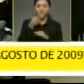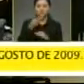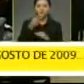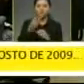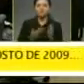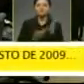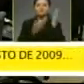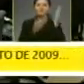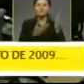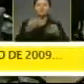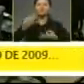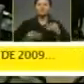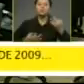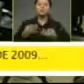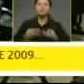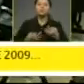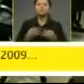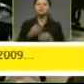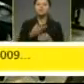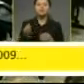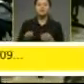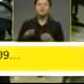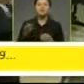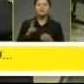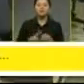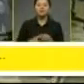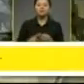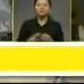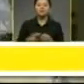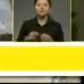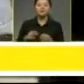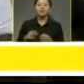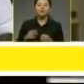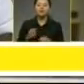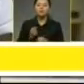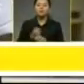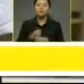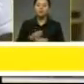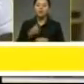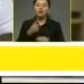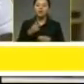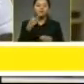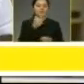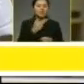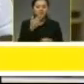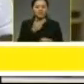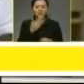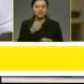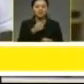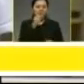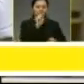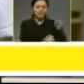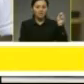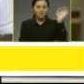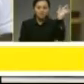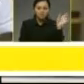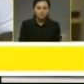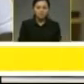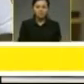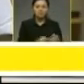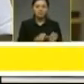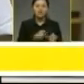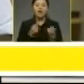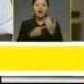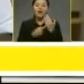o reclamen indemnizaciones por daños y prejuicios por una mentira difamatoria relacionada con su conducta oficial, a menos que prueben